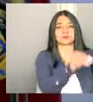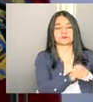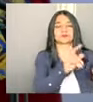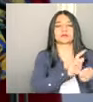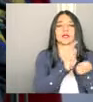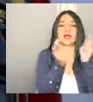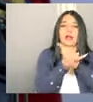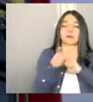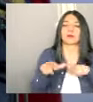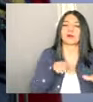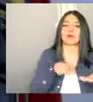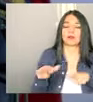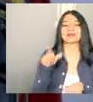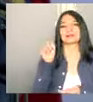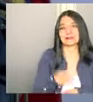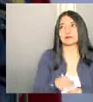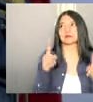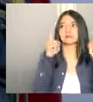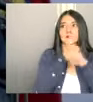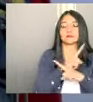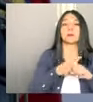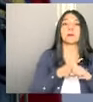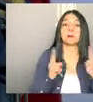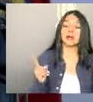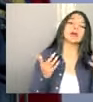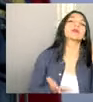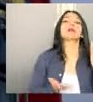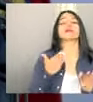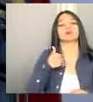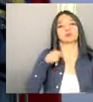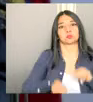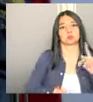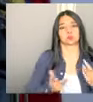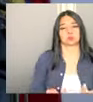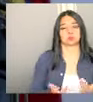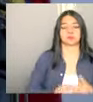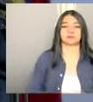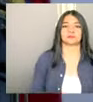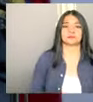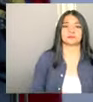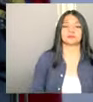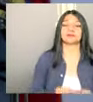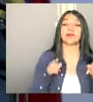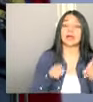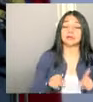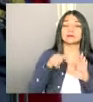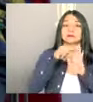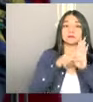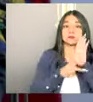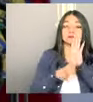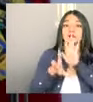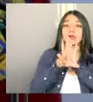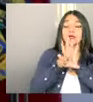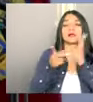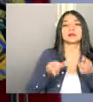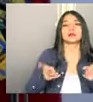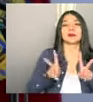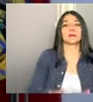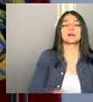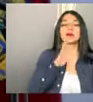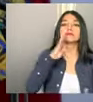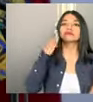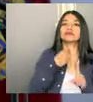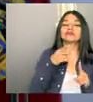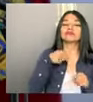siendo complicado como es, pero también no dejemos de tener de vista lo que hemos dicho. Esa ordenanza también establecerá una prohibición para